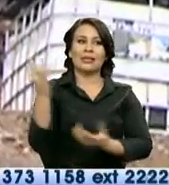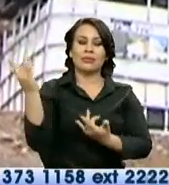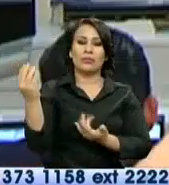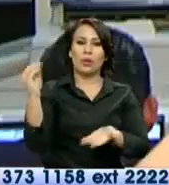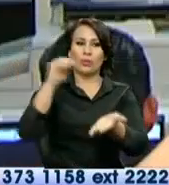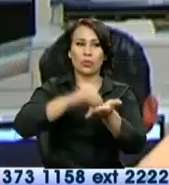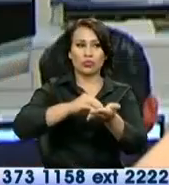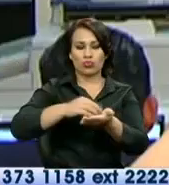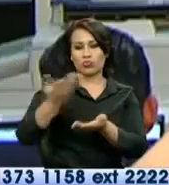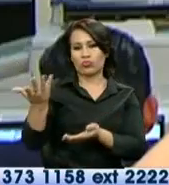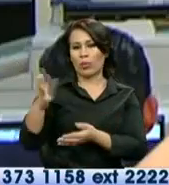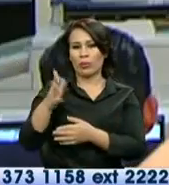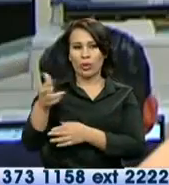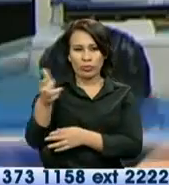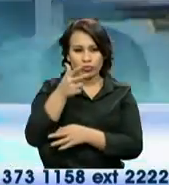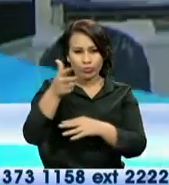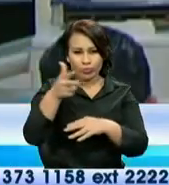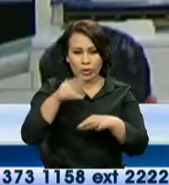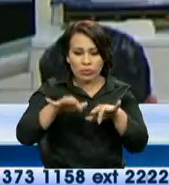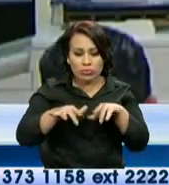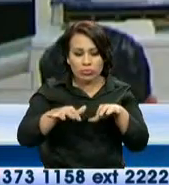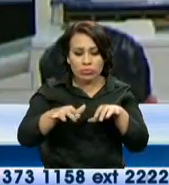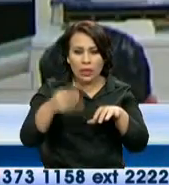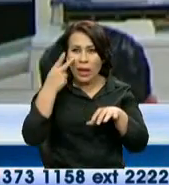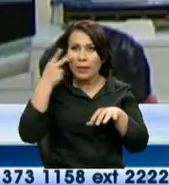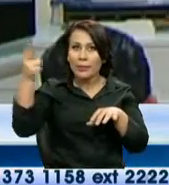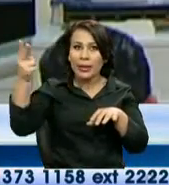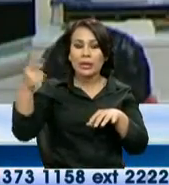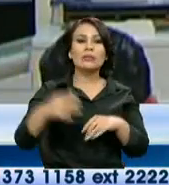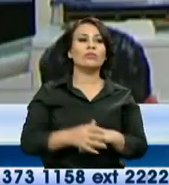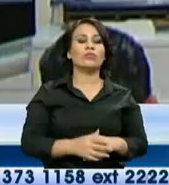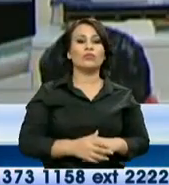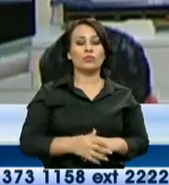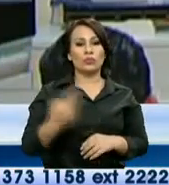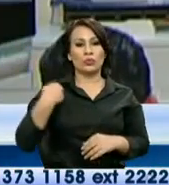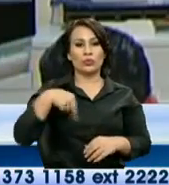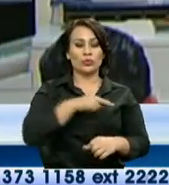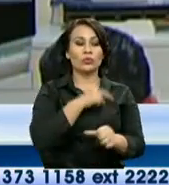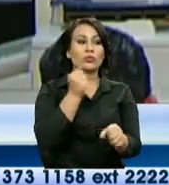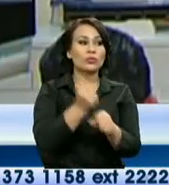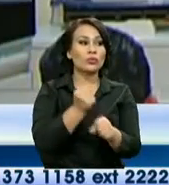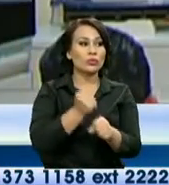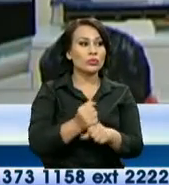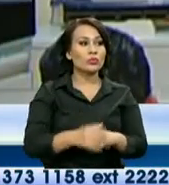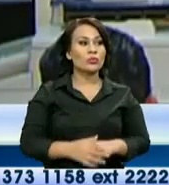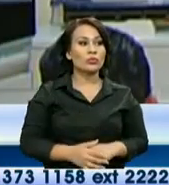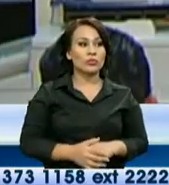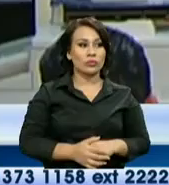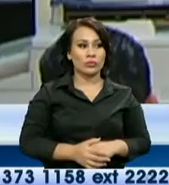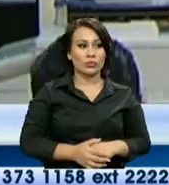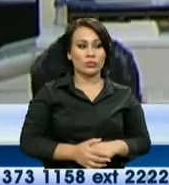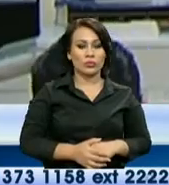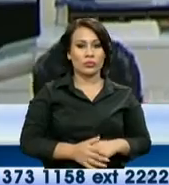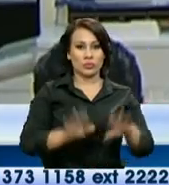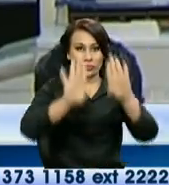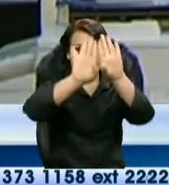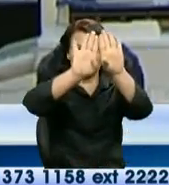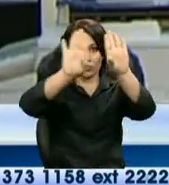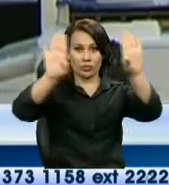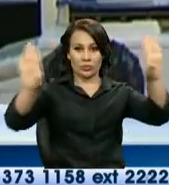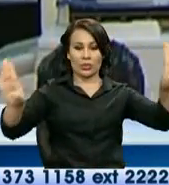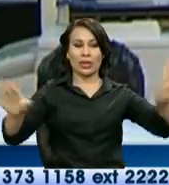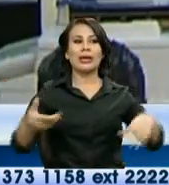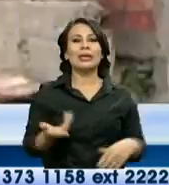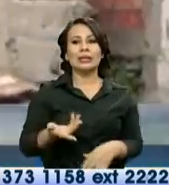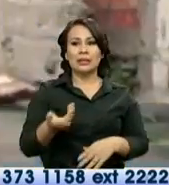polímeros. Por su condición y por la condición local en la que trabajamos, genera una micromalla,